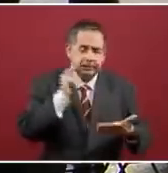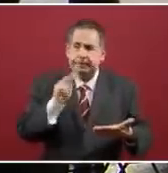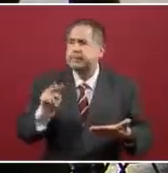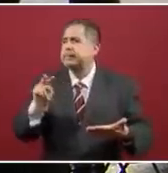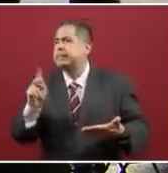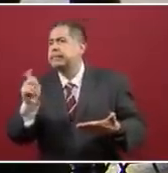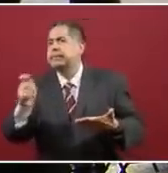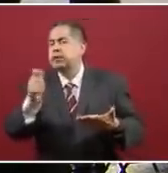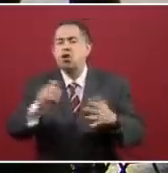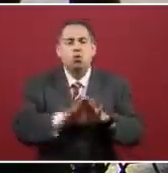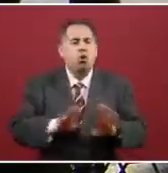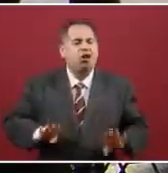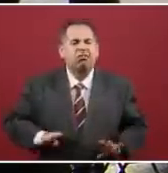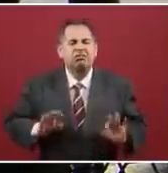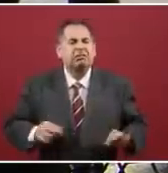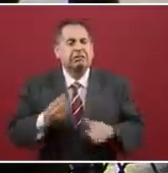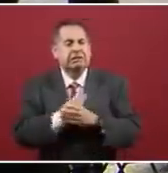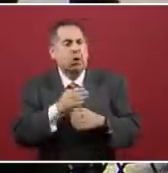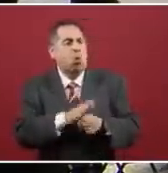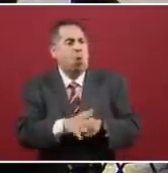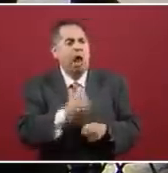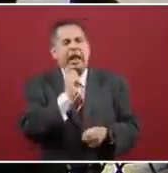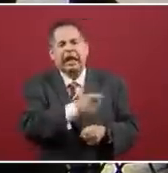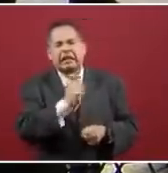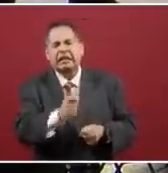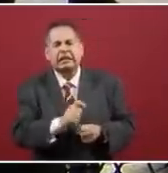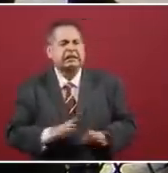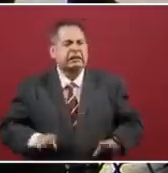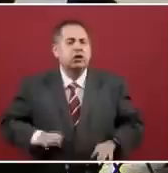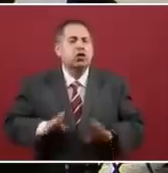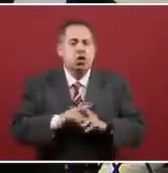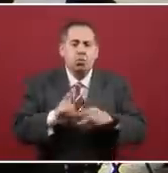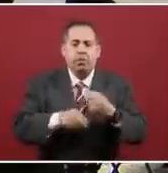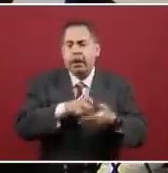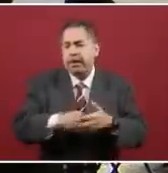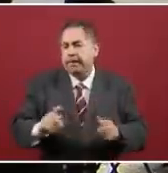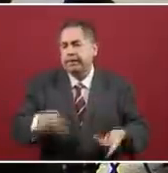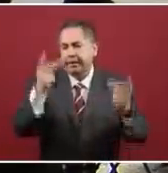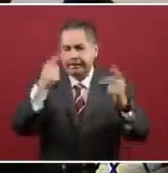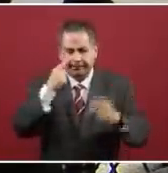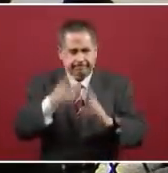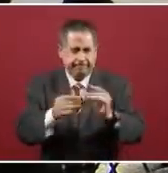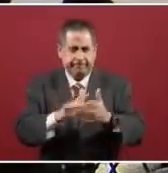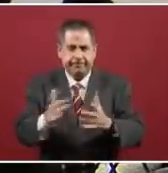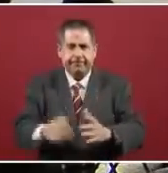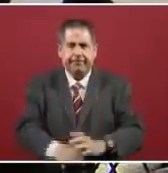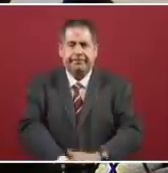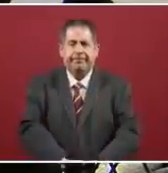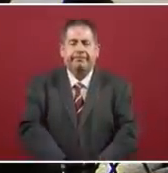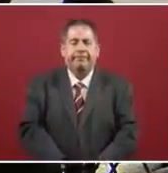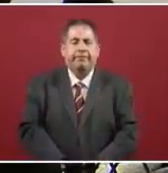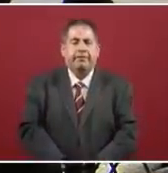las características de cada una de las aeronaves que estaremos iniciando el proceso de venta. Muchas gracias.